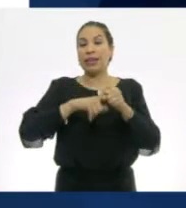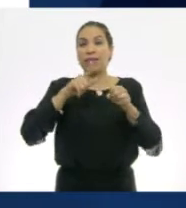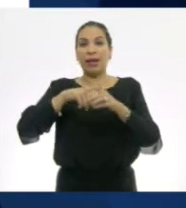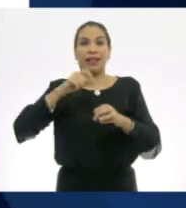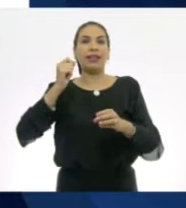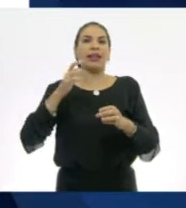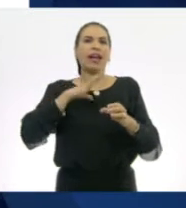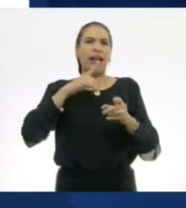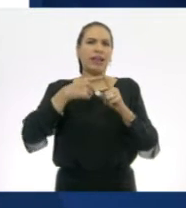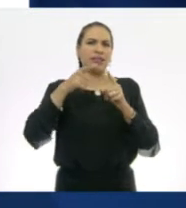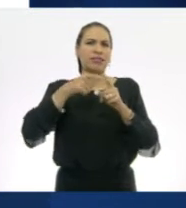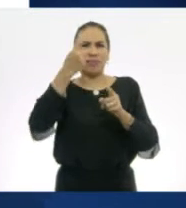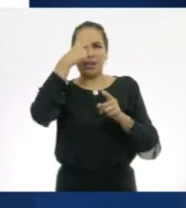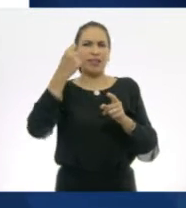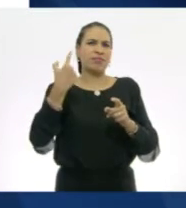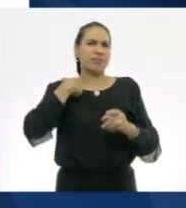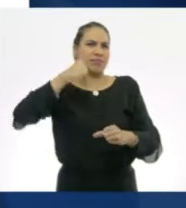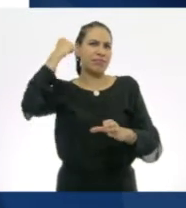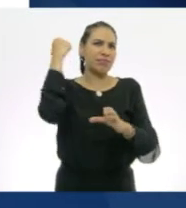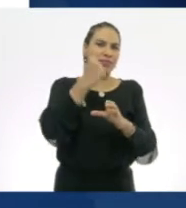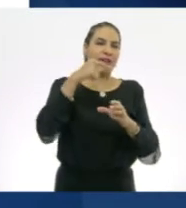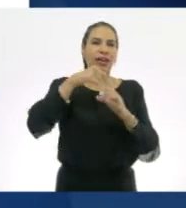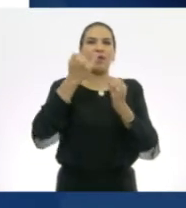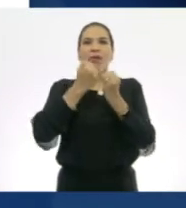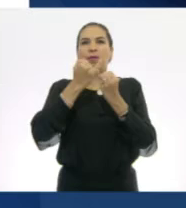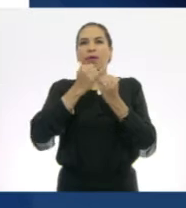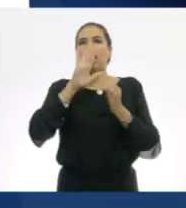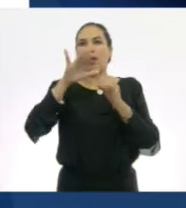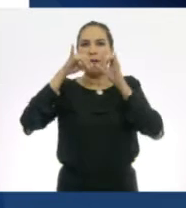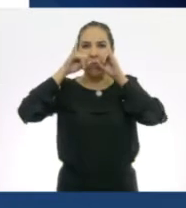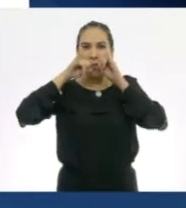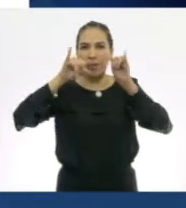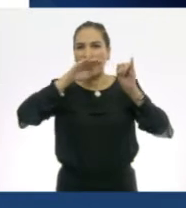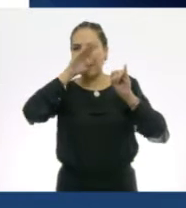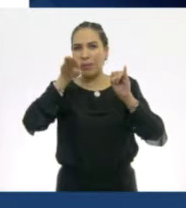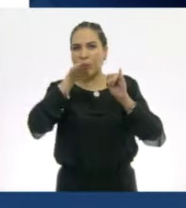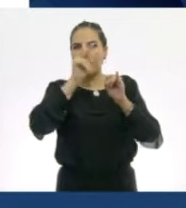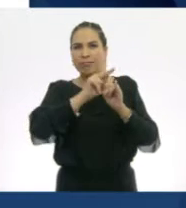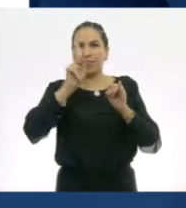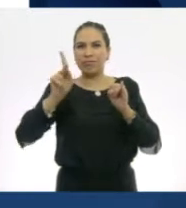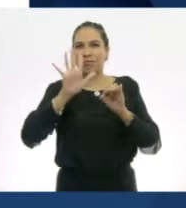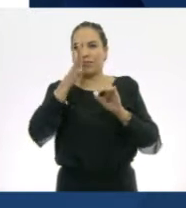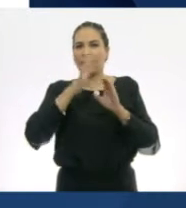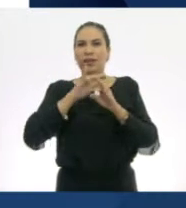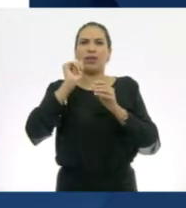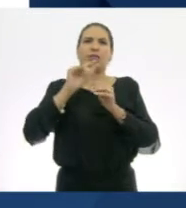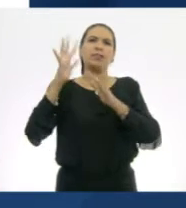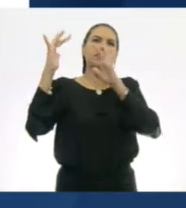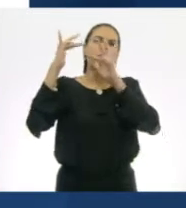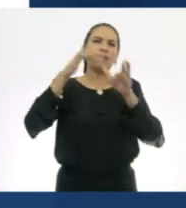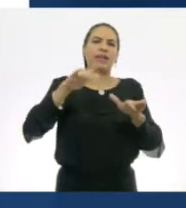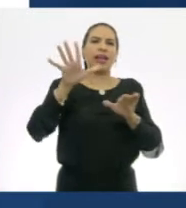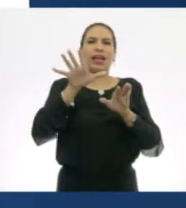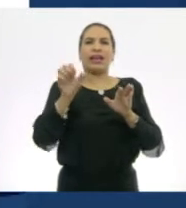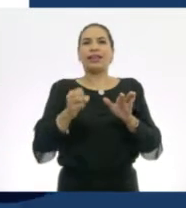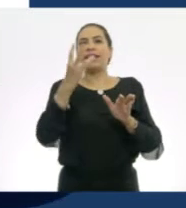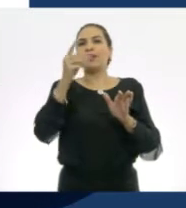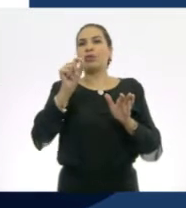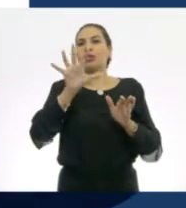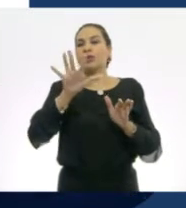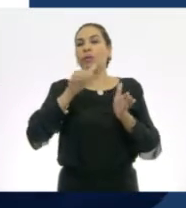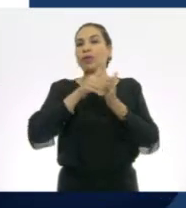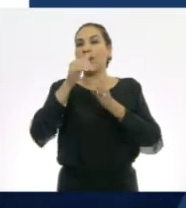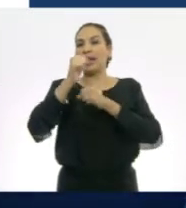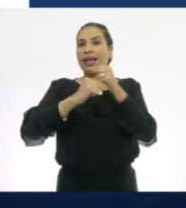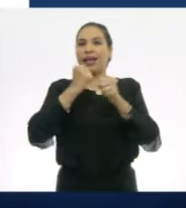se encontraban los mamuts, parecidos a los elefantes. Migraron de África hace 3.5 millones de